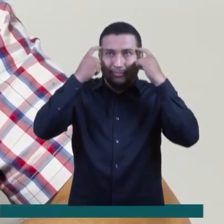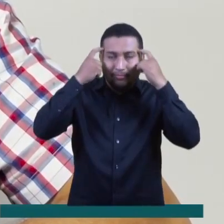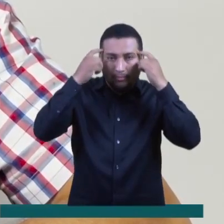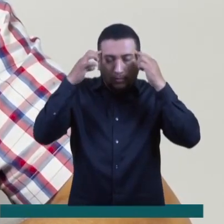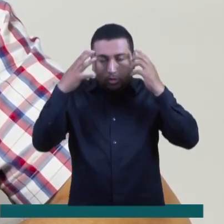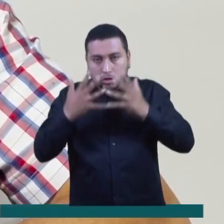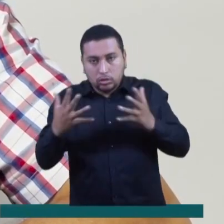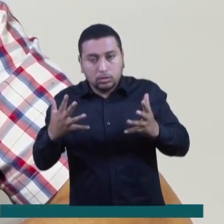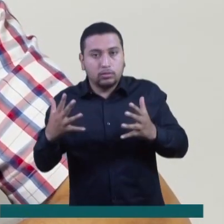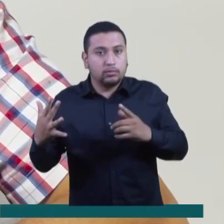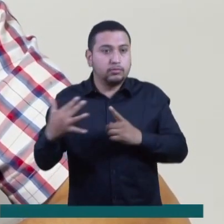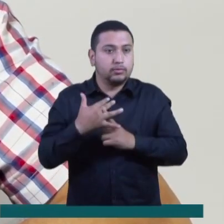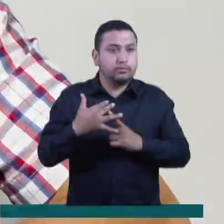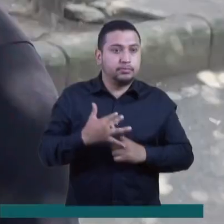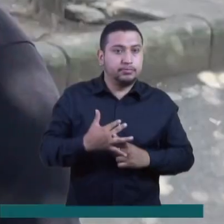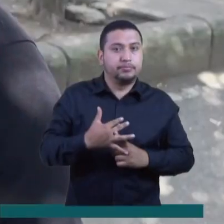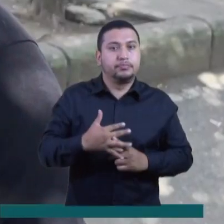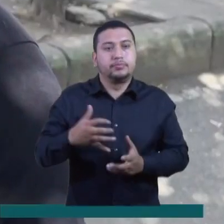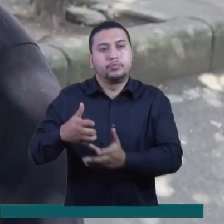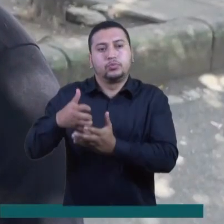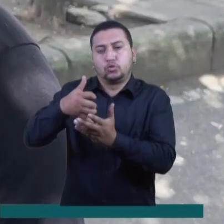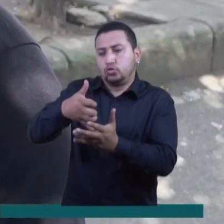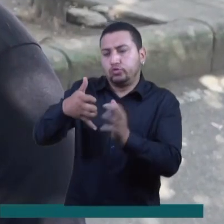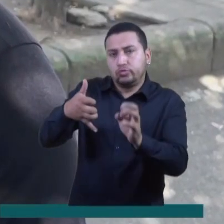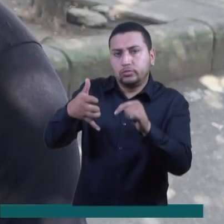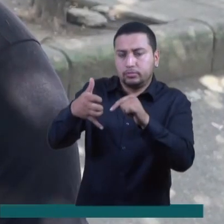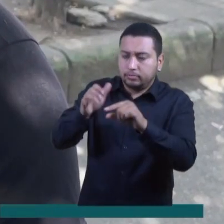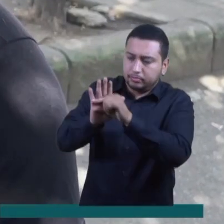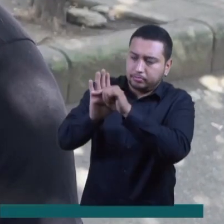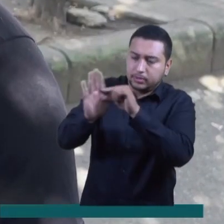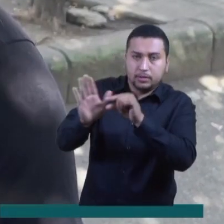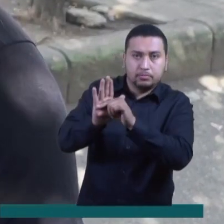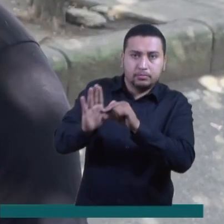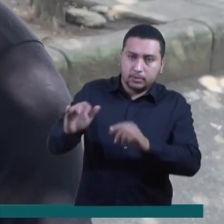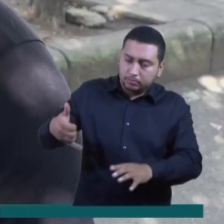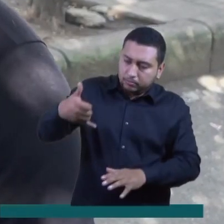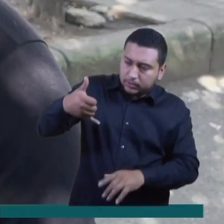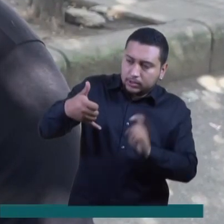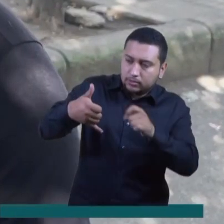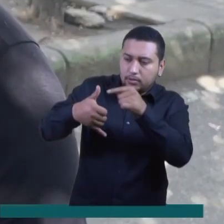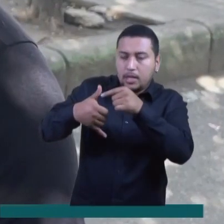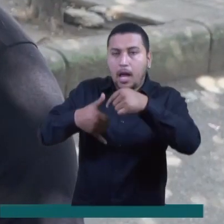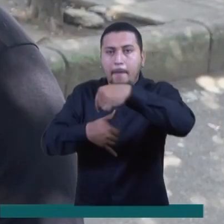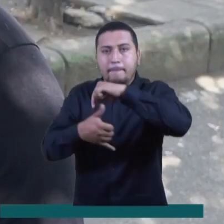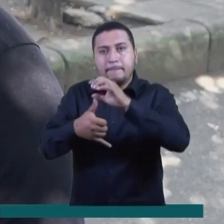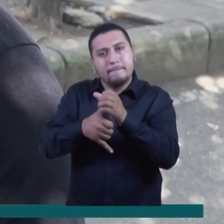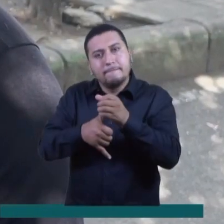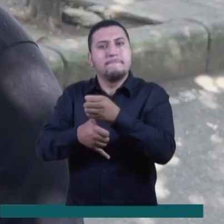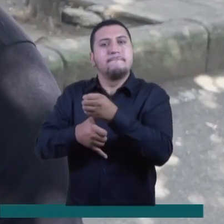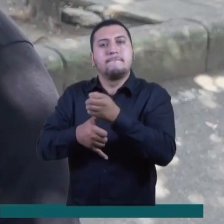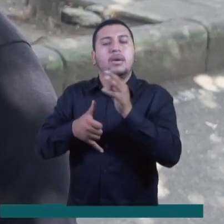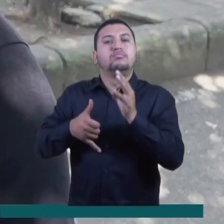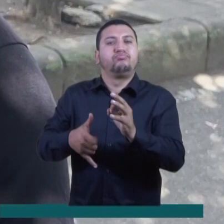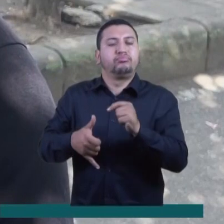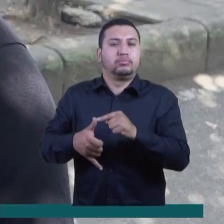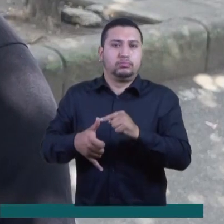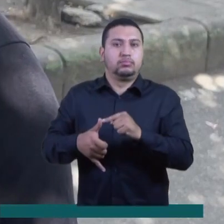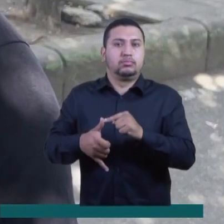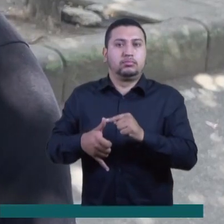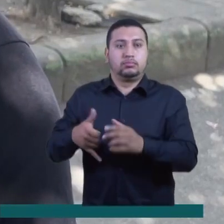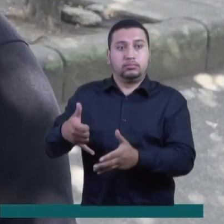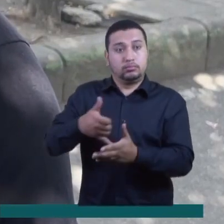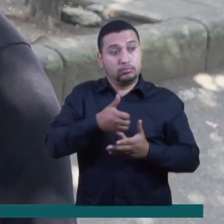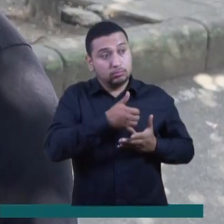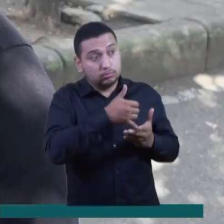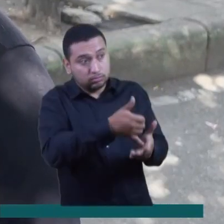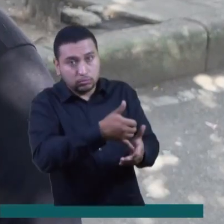sintomatología neurológica todas las botellas tienen como tal la marca las marcas por debajo de las entregan totalmente selladas antes de